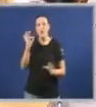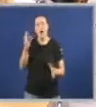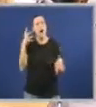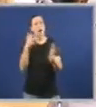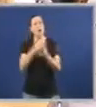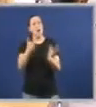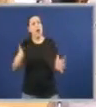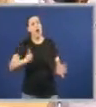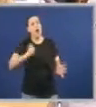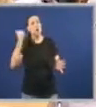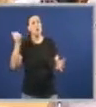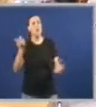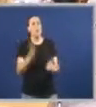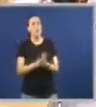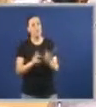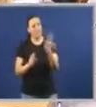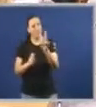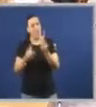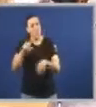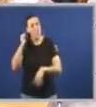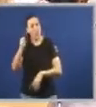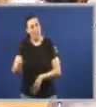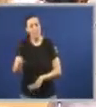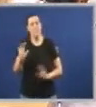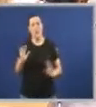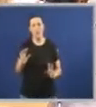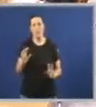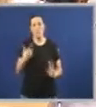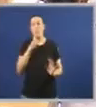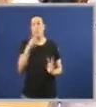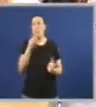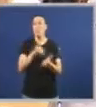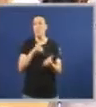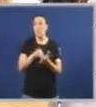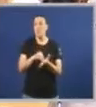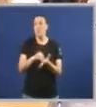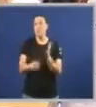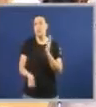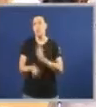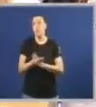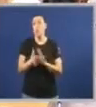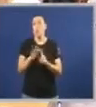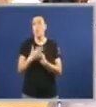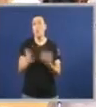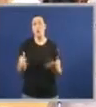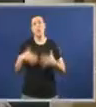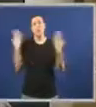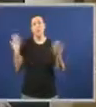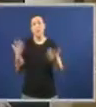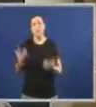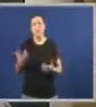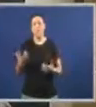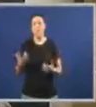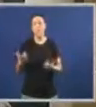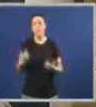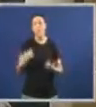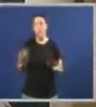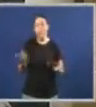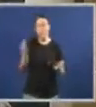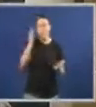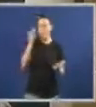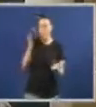accidentais Porque moitas veces siguen tratándose estes casos como sucesos como feitos inexplicables, aparece unha